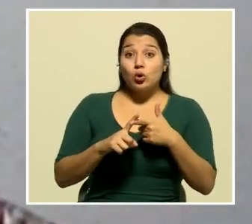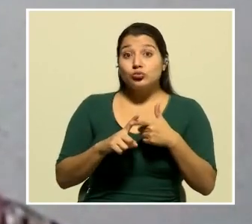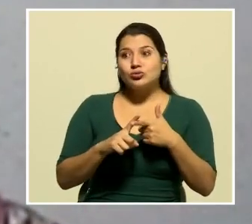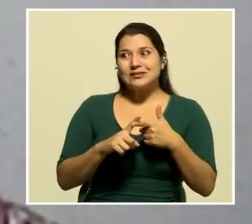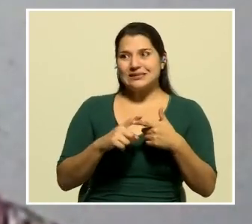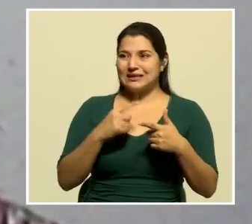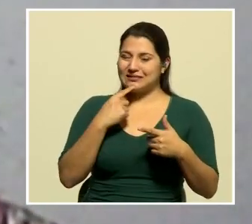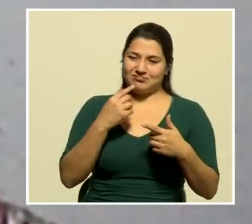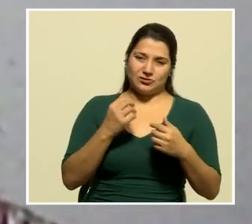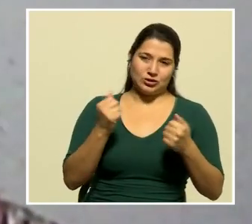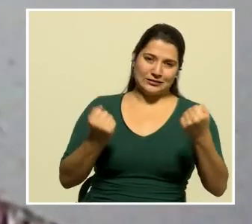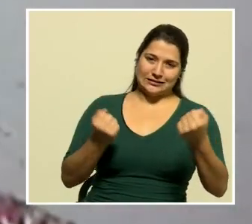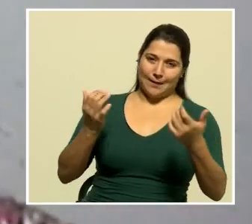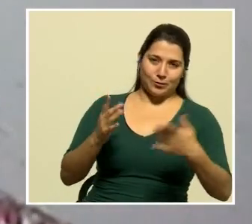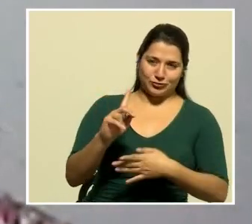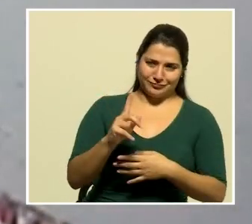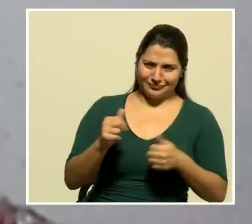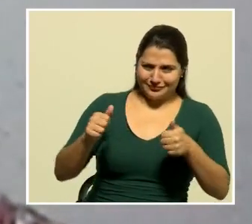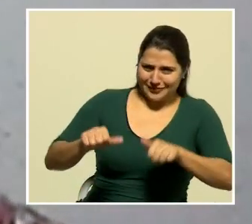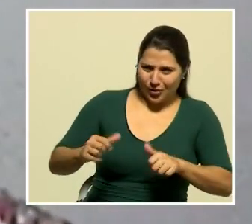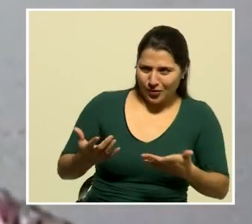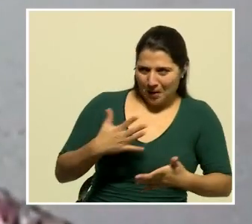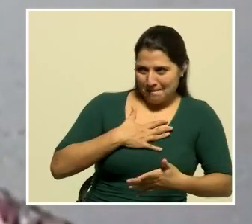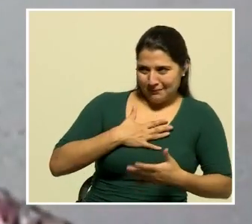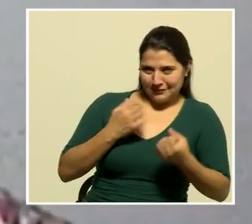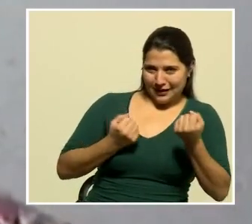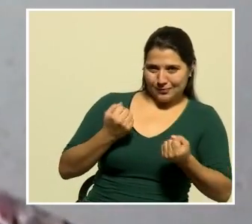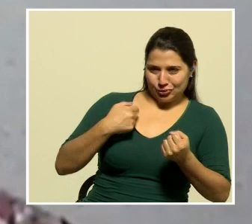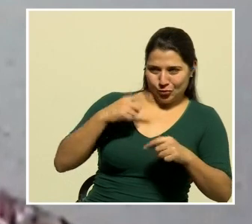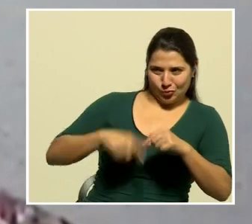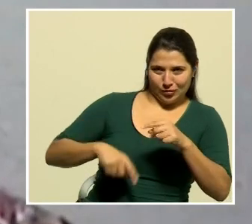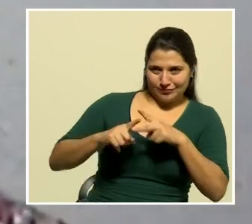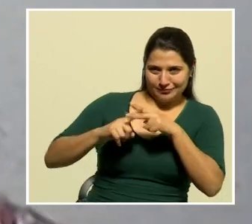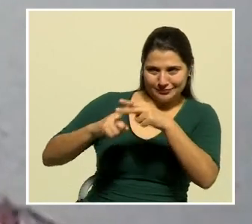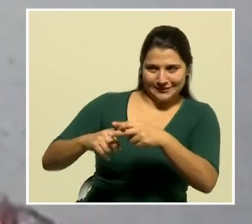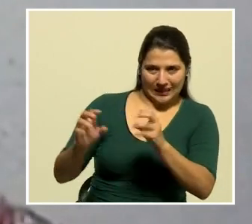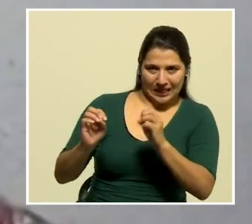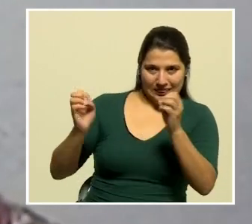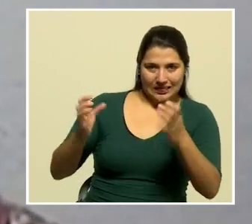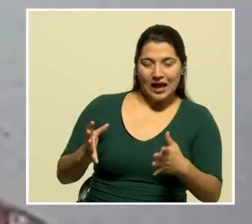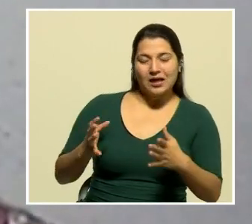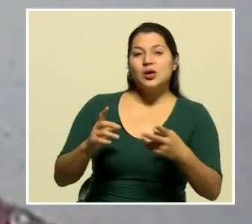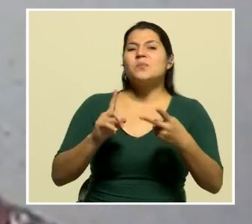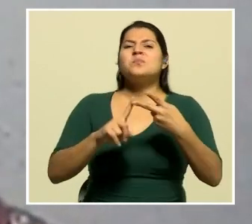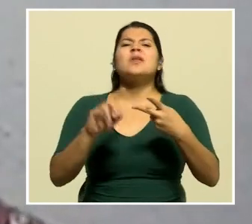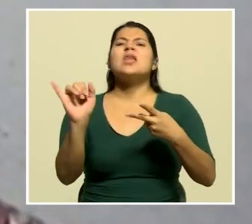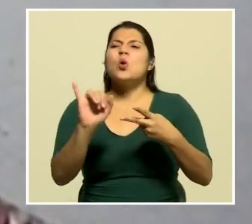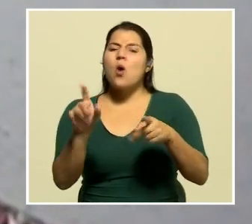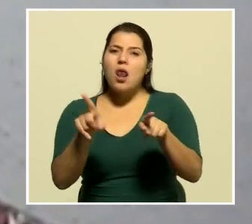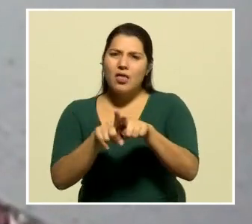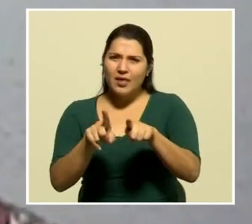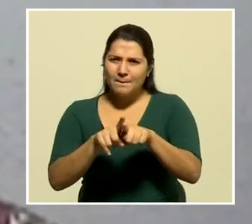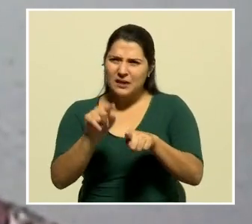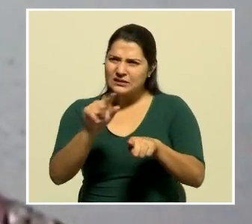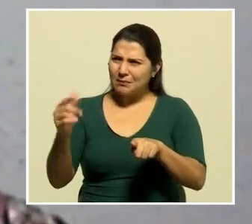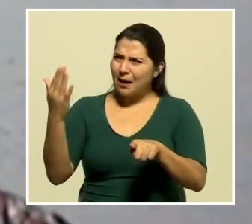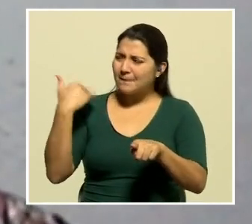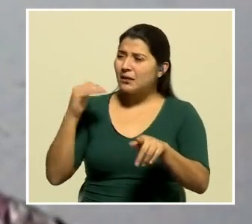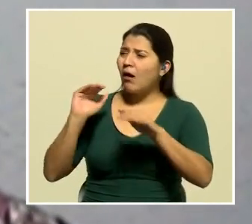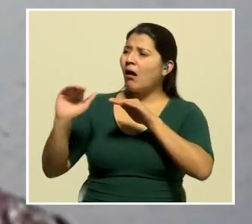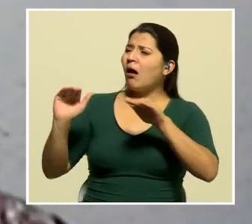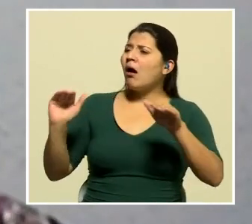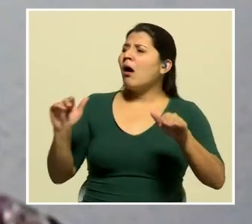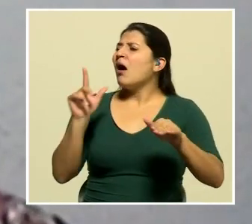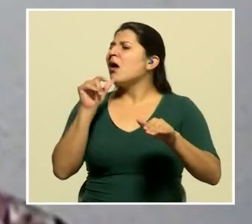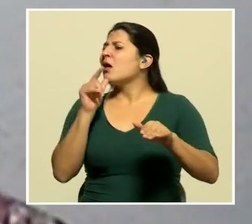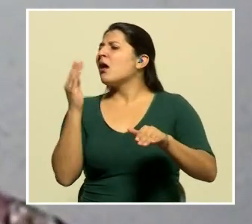a otra persona no es como la alternativa más viable para ellos. También se utilizaba el proceso de caravanas, incluso la semana pasada,